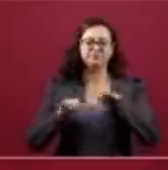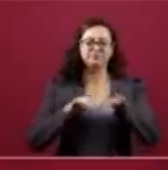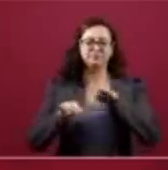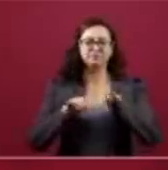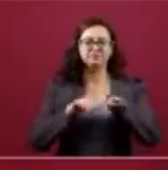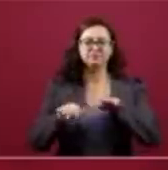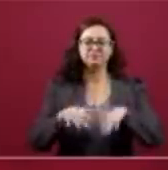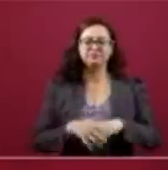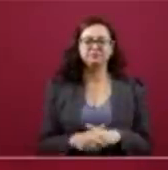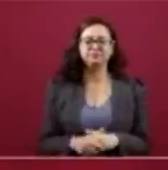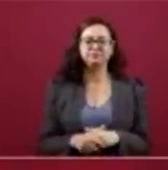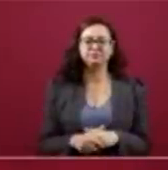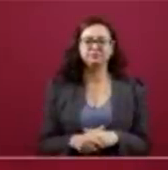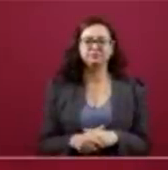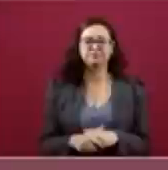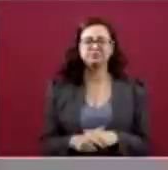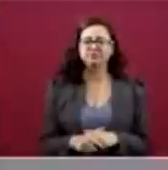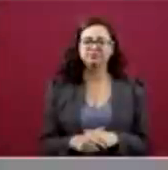con estas